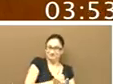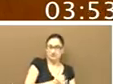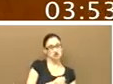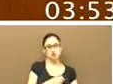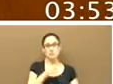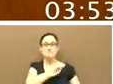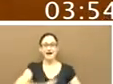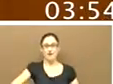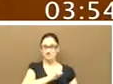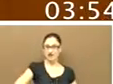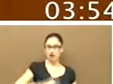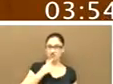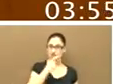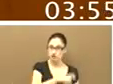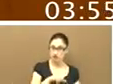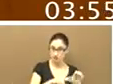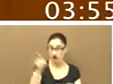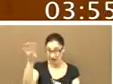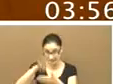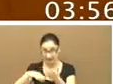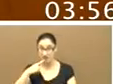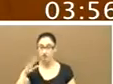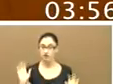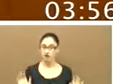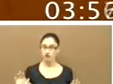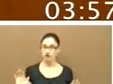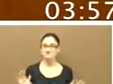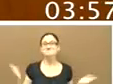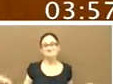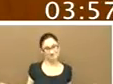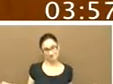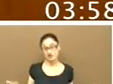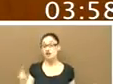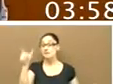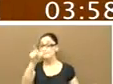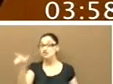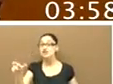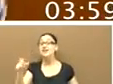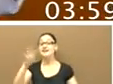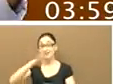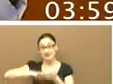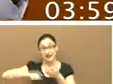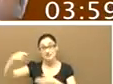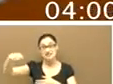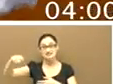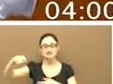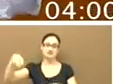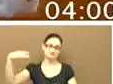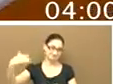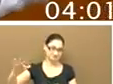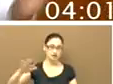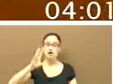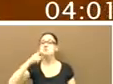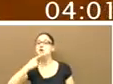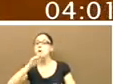tipo los hemos recibido más de una vez. Por lo tanto, el argumento de los nacionalistas es muy rentable. La culpa la tiene Madrid, ahora el señor Rajoy, antes el señor